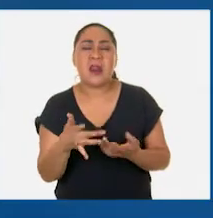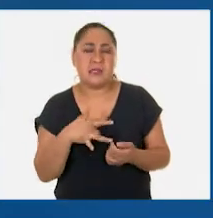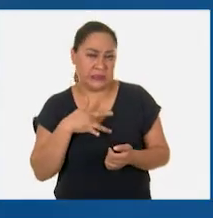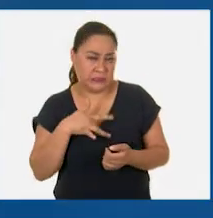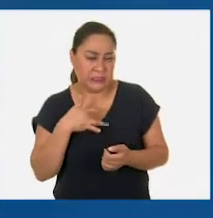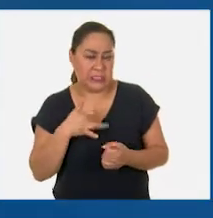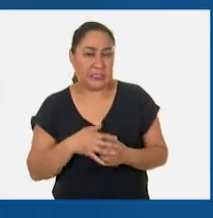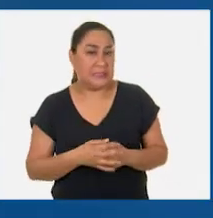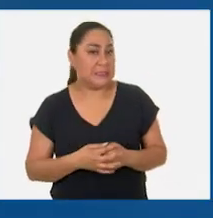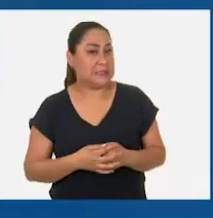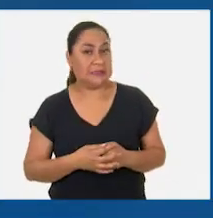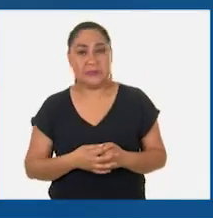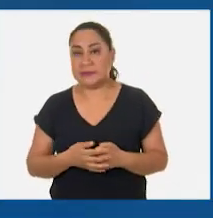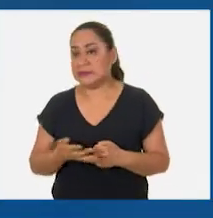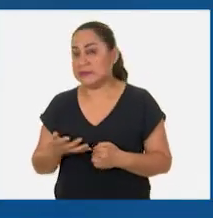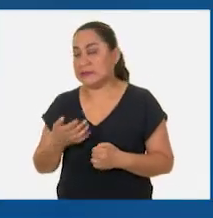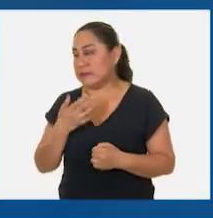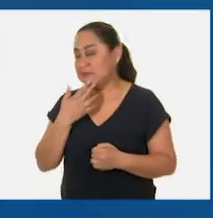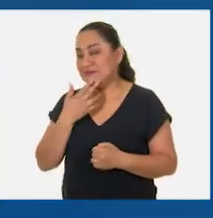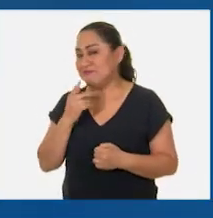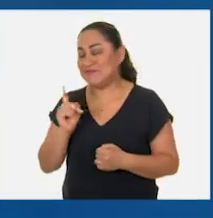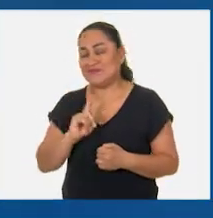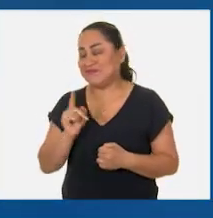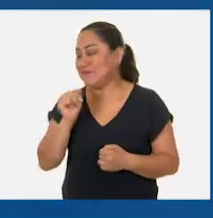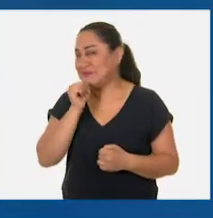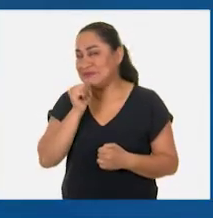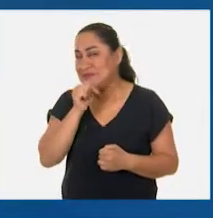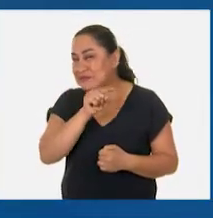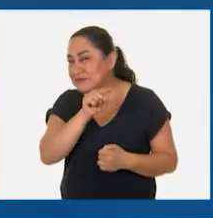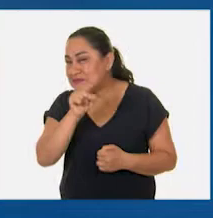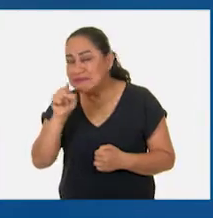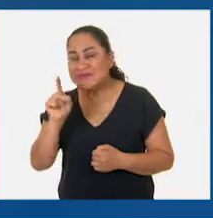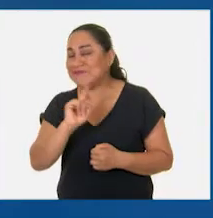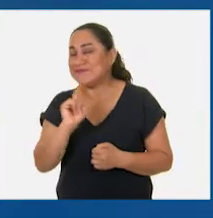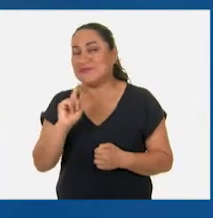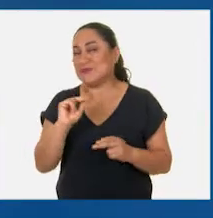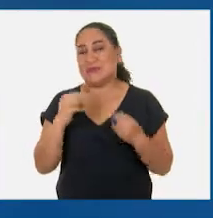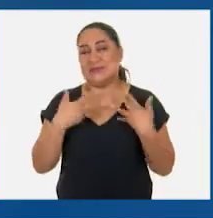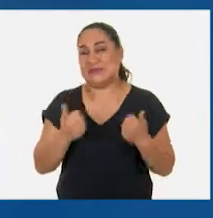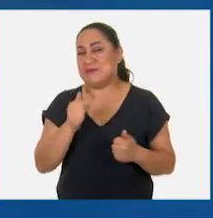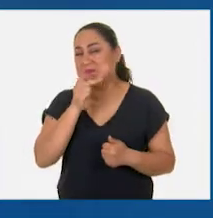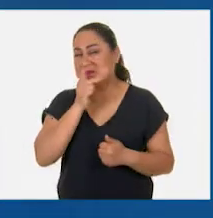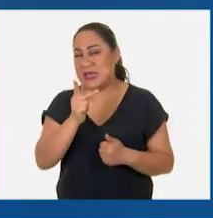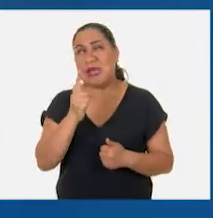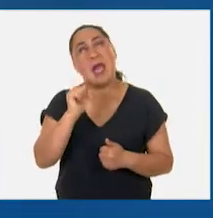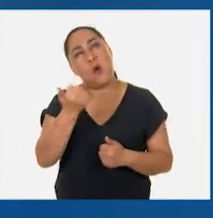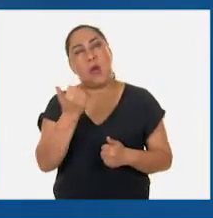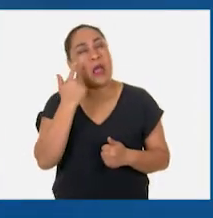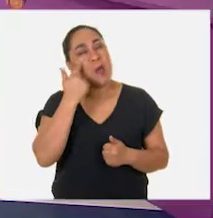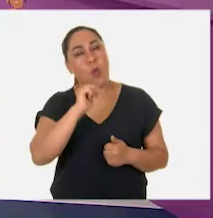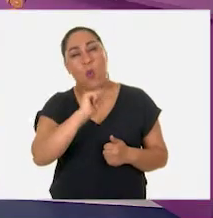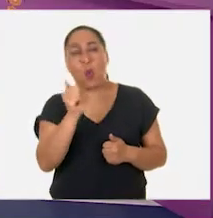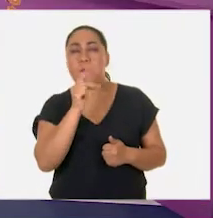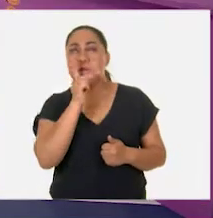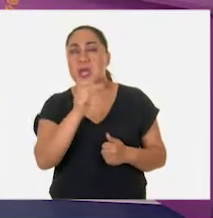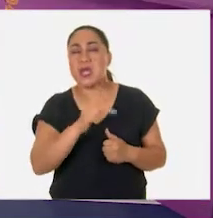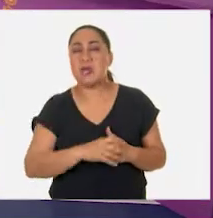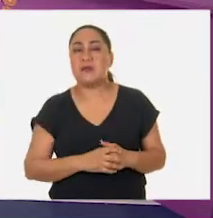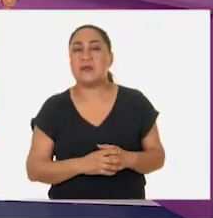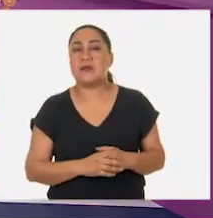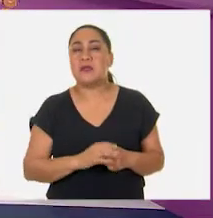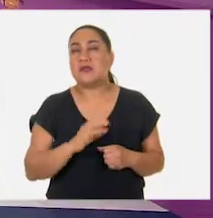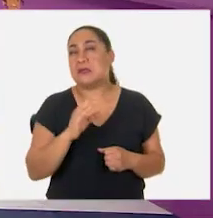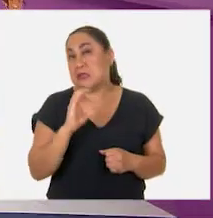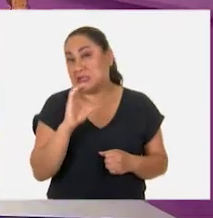Híjoles, maestra. Creo que no, creo que me falta todavía una pista. A ver, voy a arriesgar por la C.